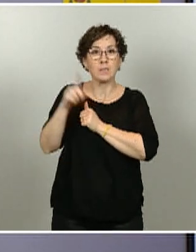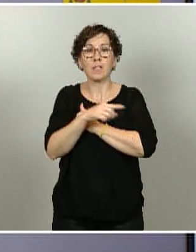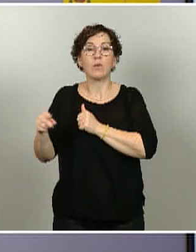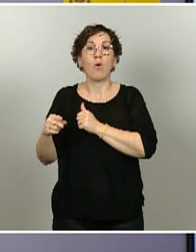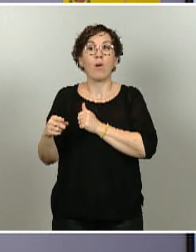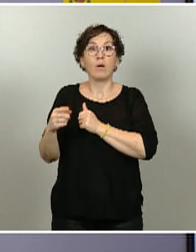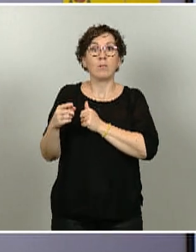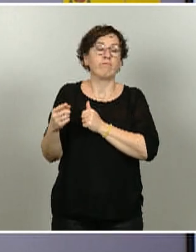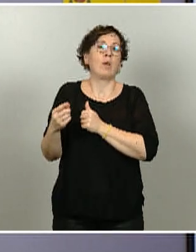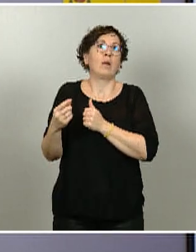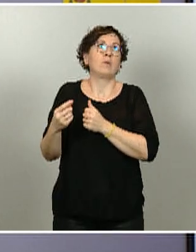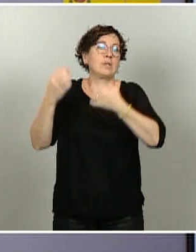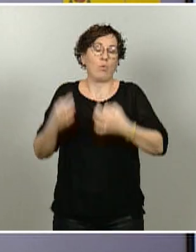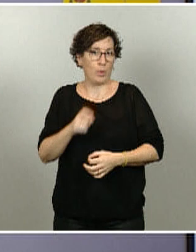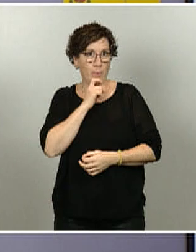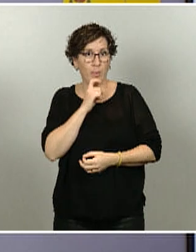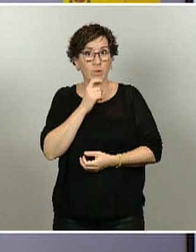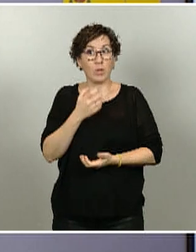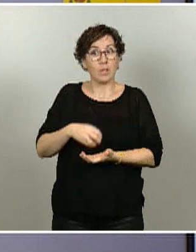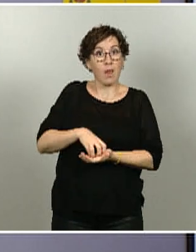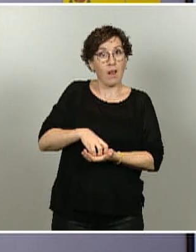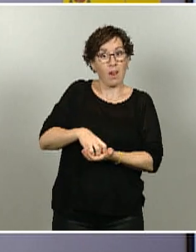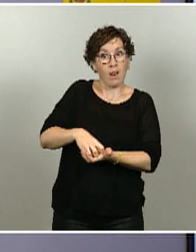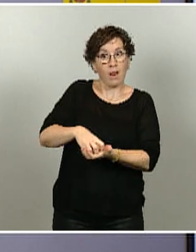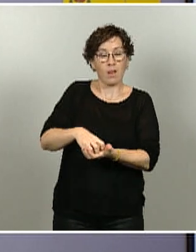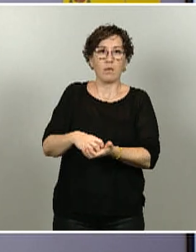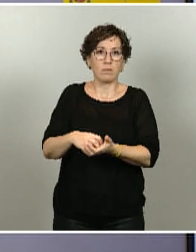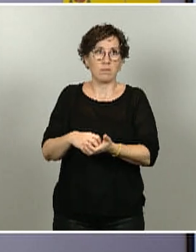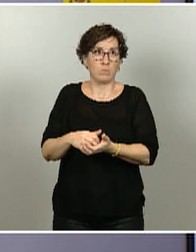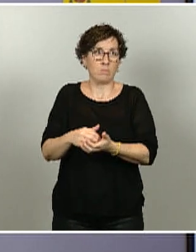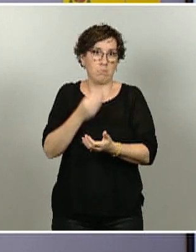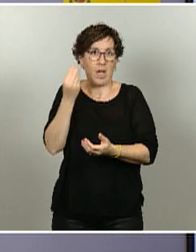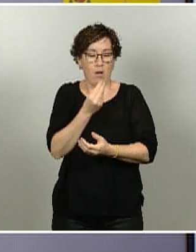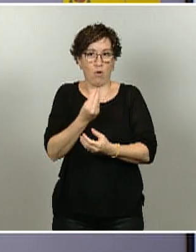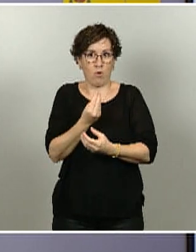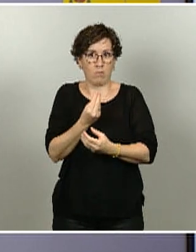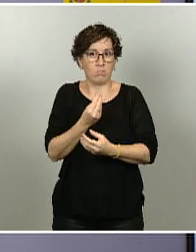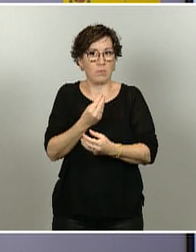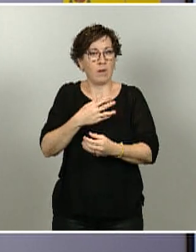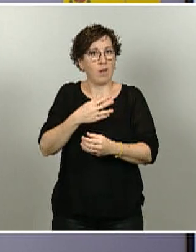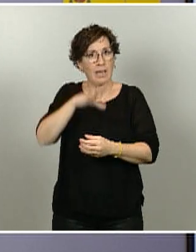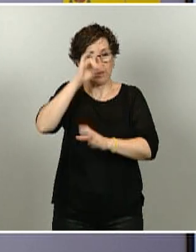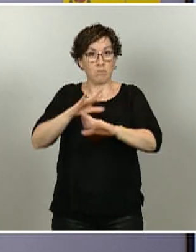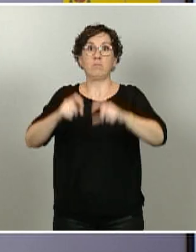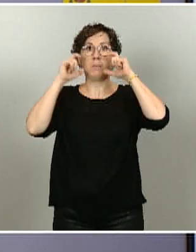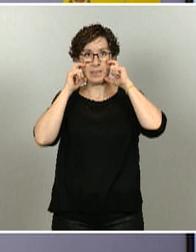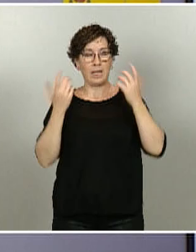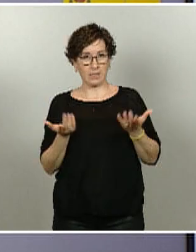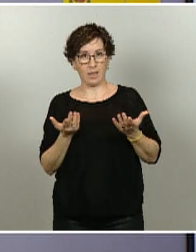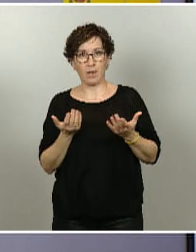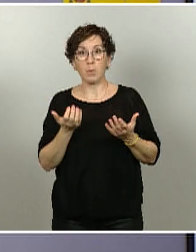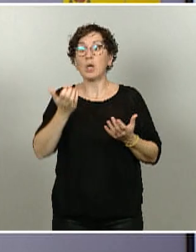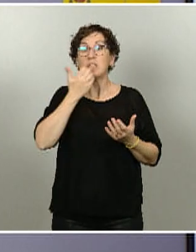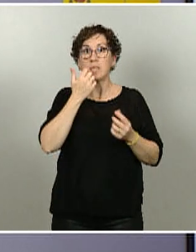personas responsables se pongan la mascarilla. Si es una situación evidente en la que no hay riesgo porque las distancias son amplias,